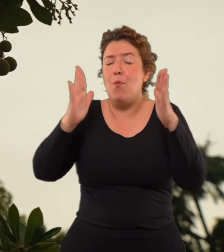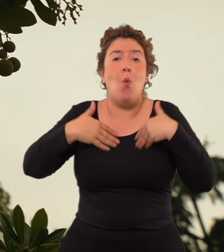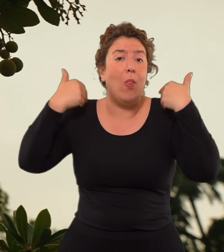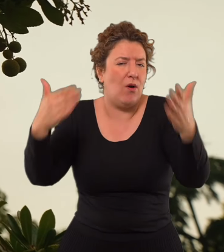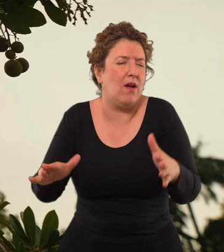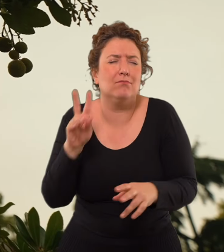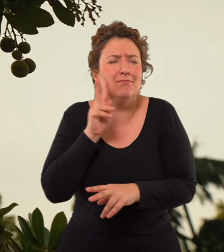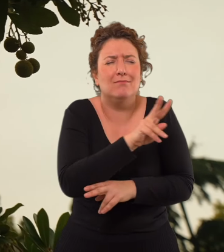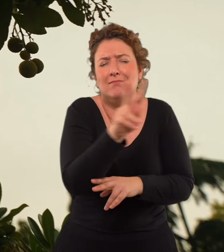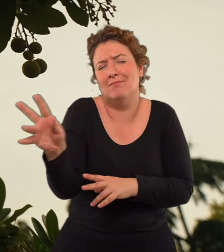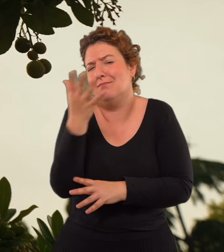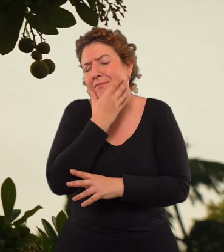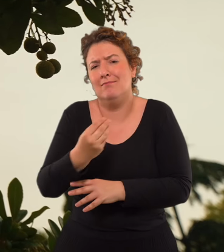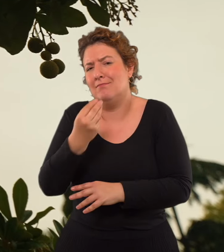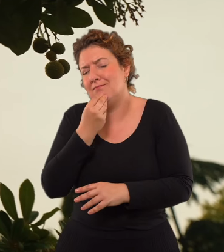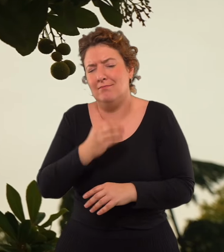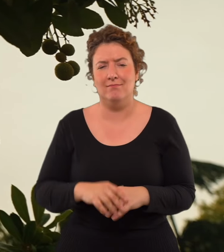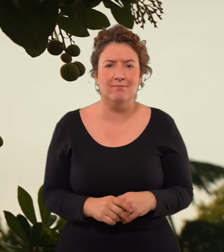año.